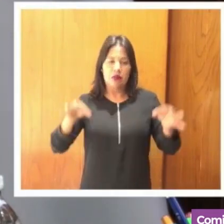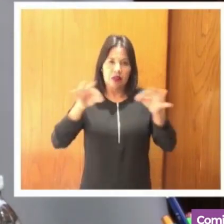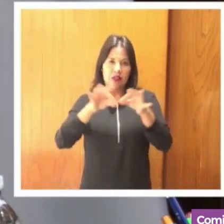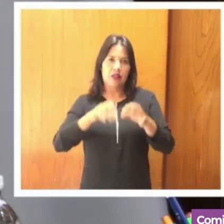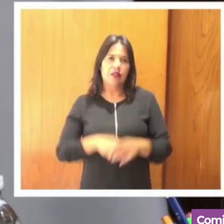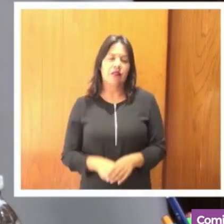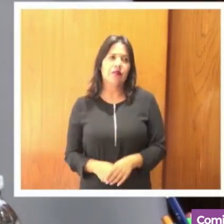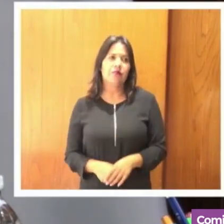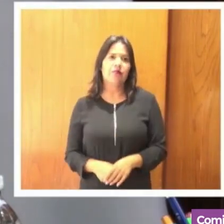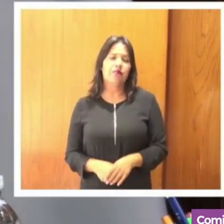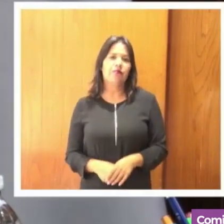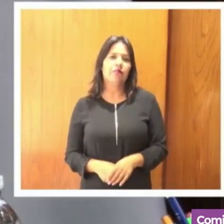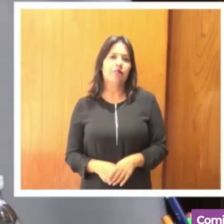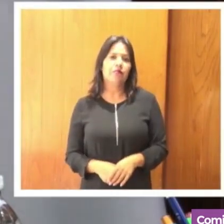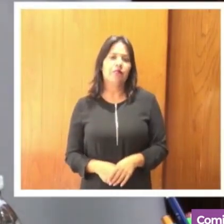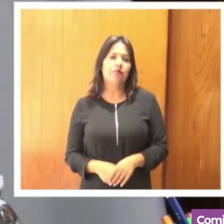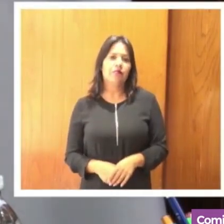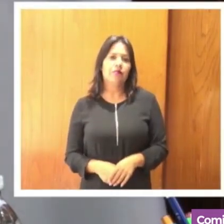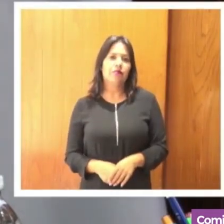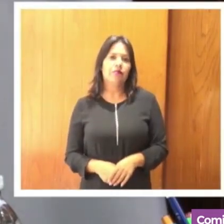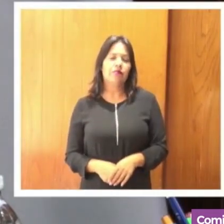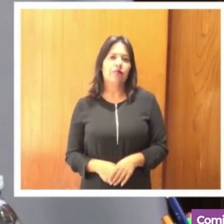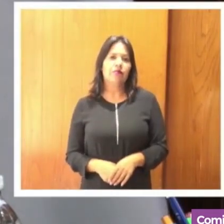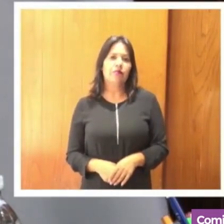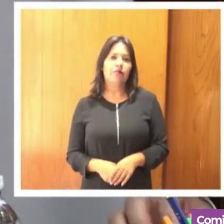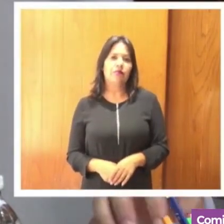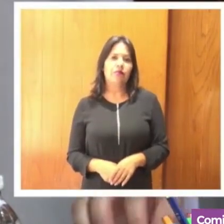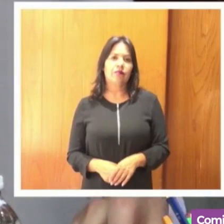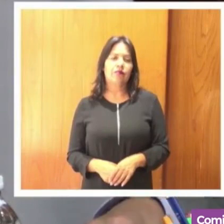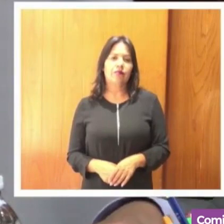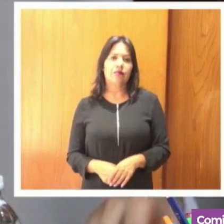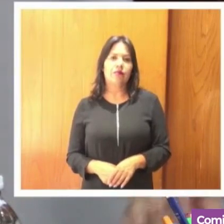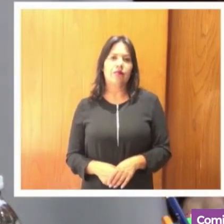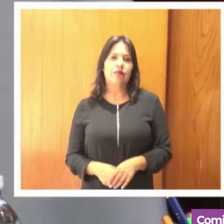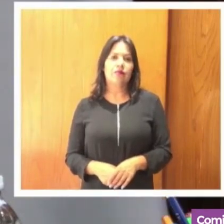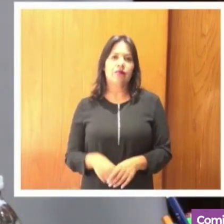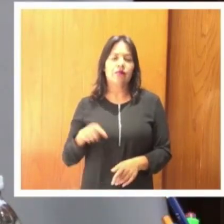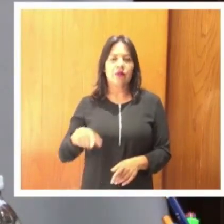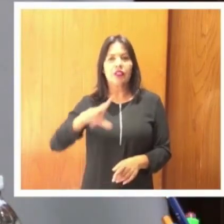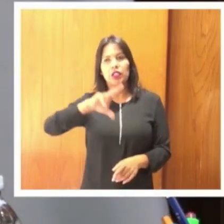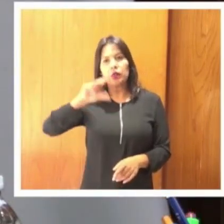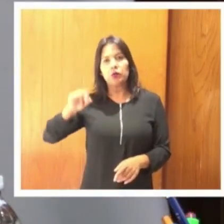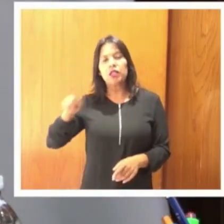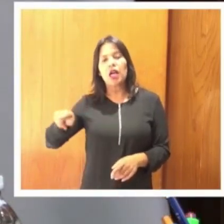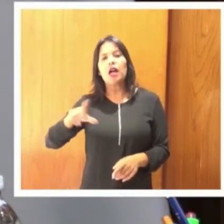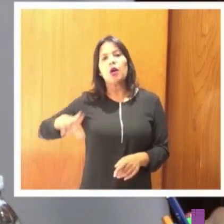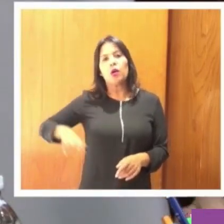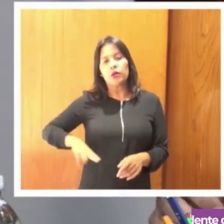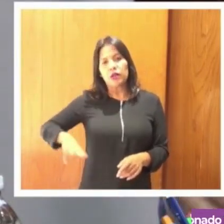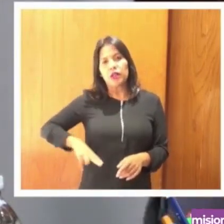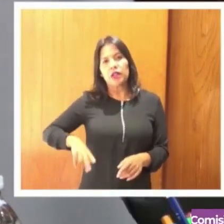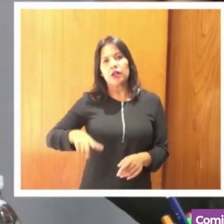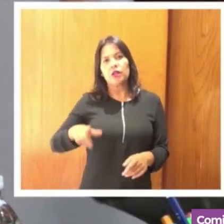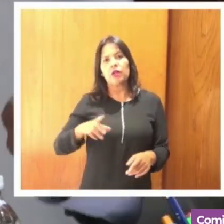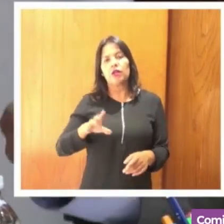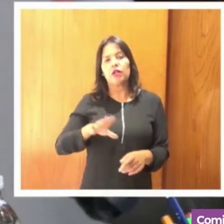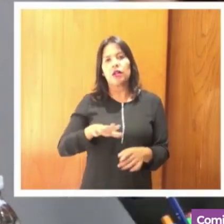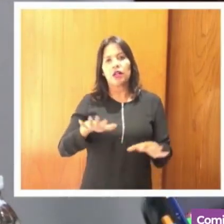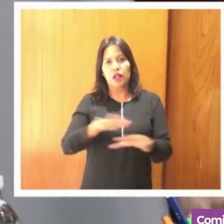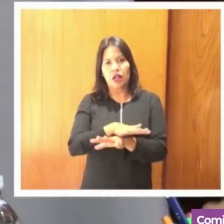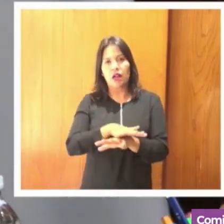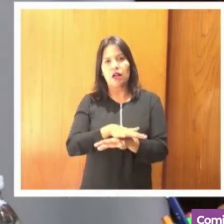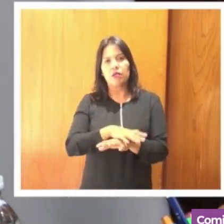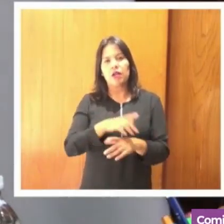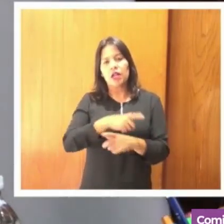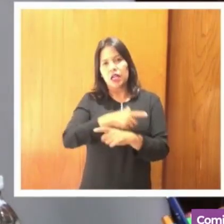los Acolúas muy relevantes en la época prehispánica, después ayuntamiento que se vuelve